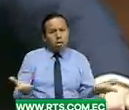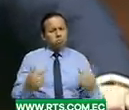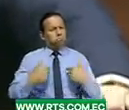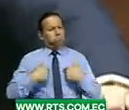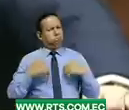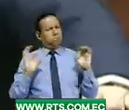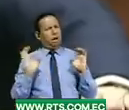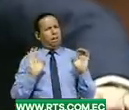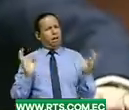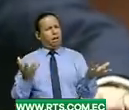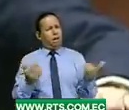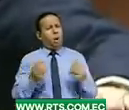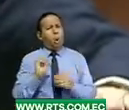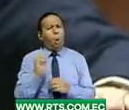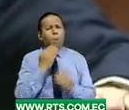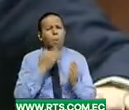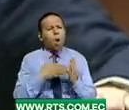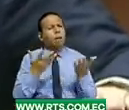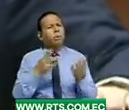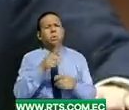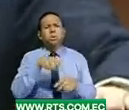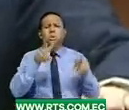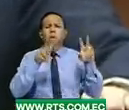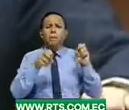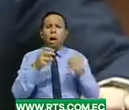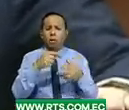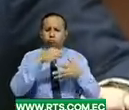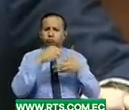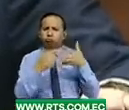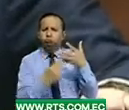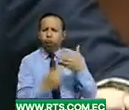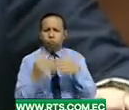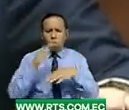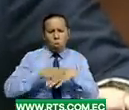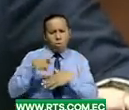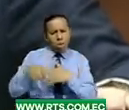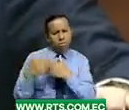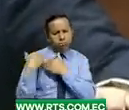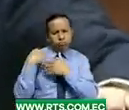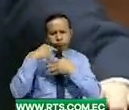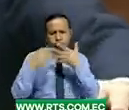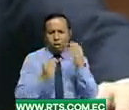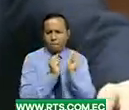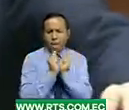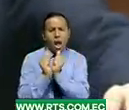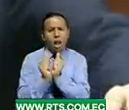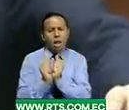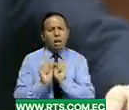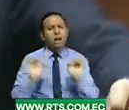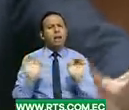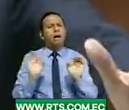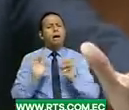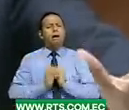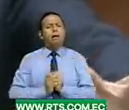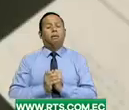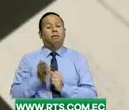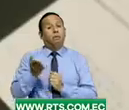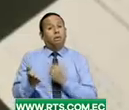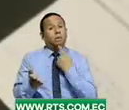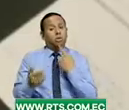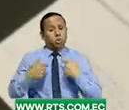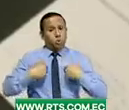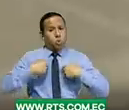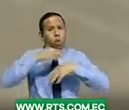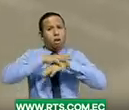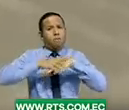menos hubo determinación de indicios de responsabilidad penal. Guillermo Lasso señaló que es inocente, que no